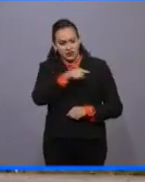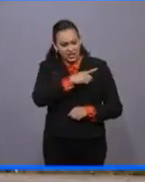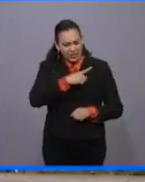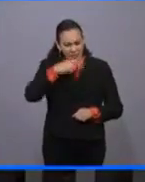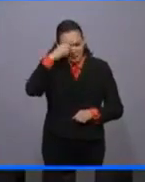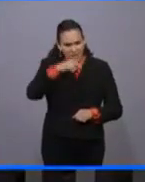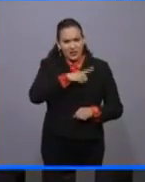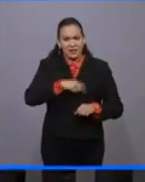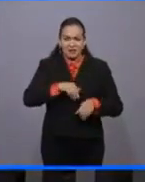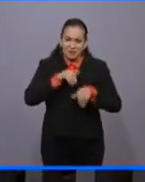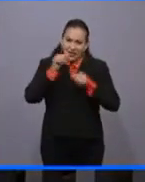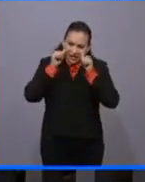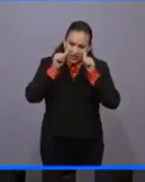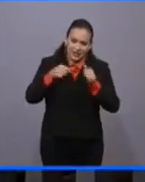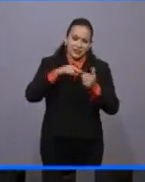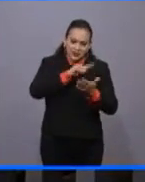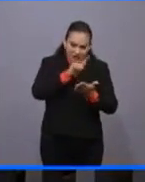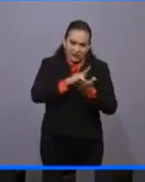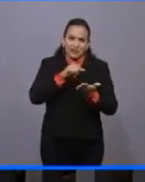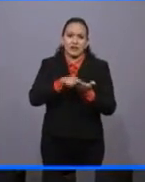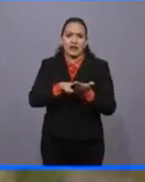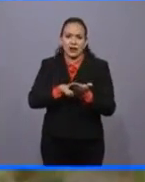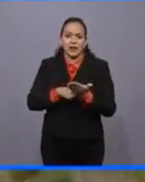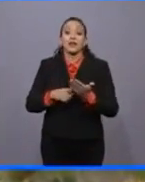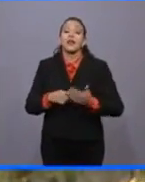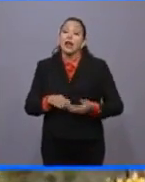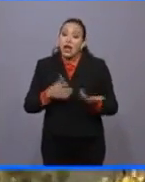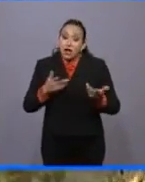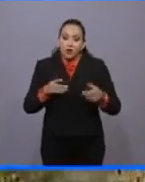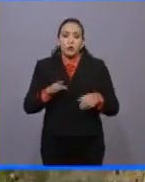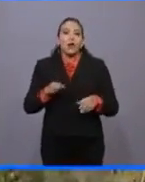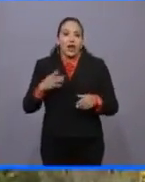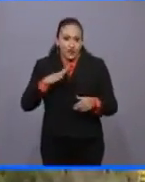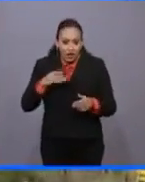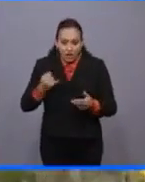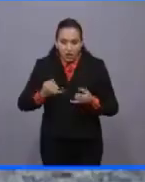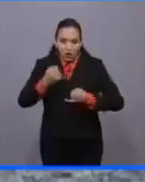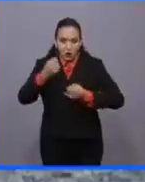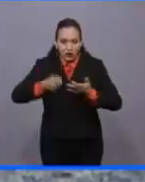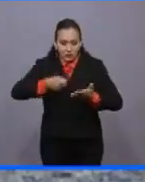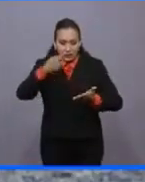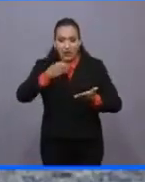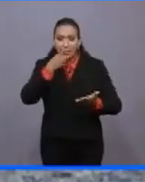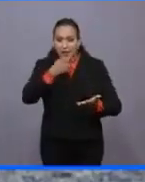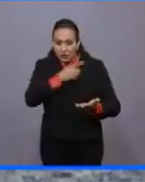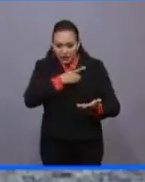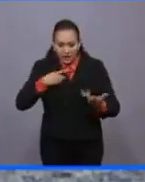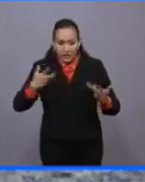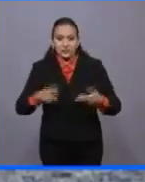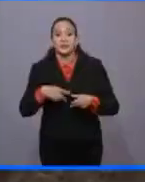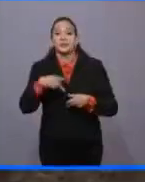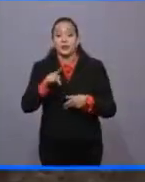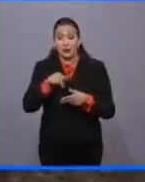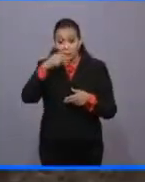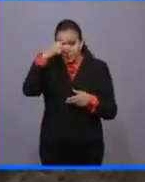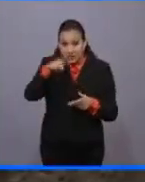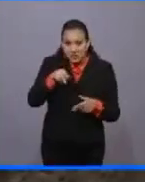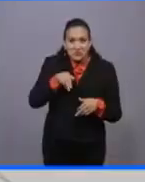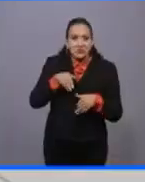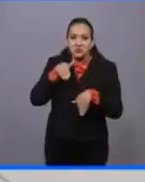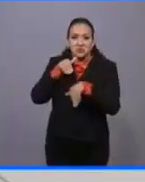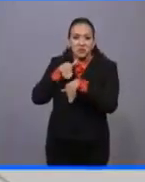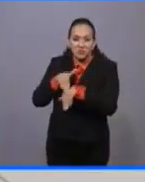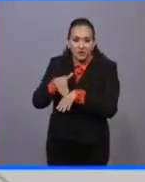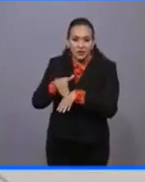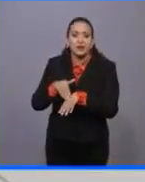y prisión preventiva oficiosa. Las medidas cautelares consideradas contrarias a la Convención Americana sobre Derechos